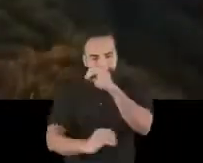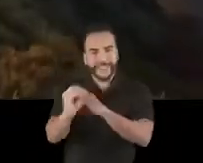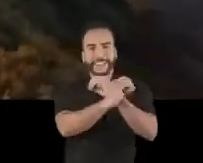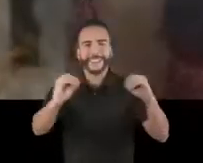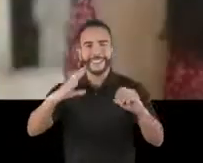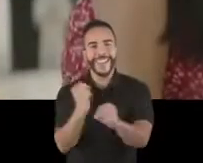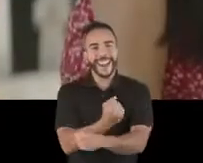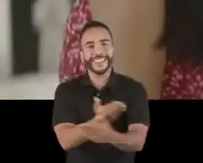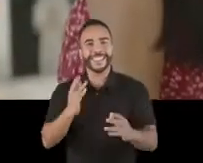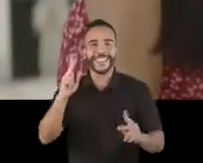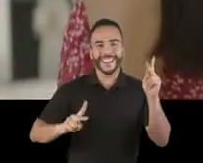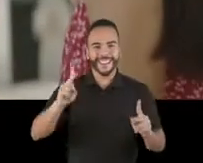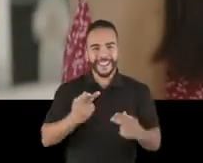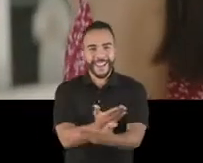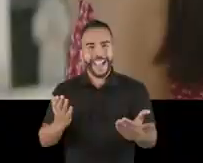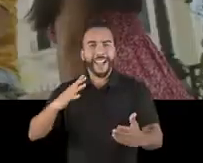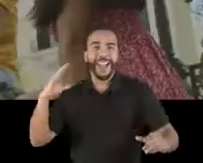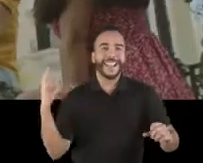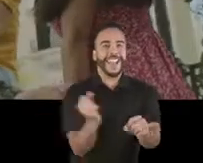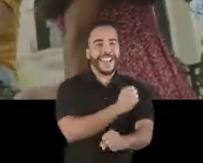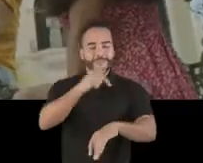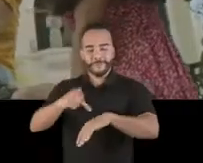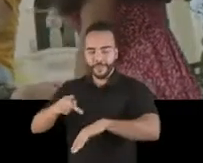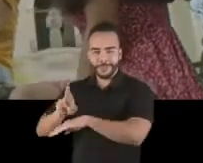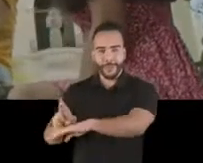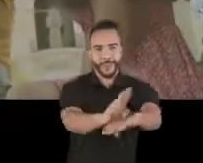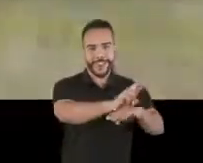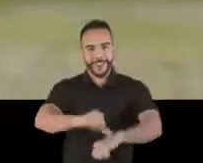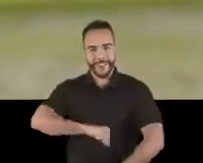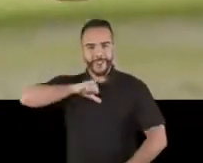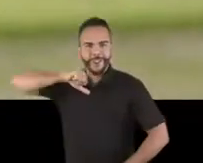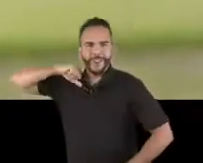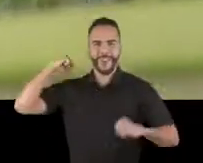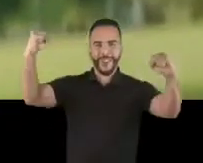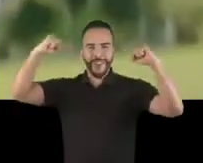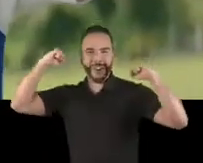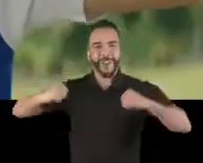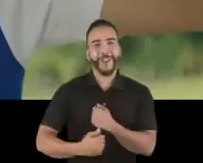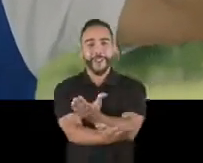lotería ganamos todos, gana mi pueblo, gana Puerto Rico.